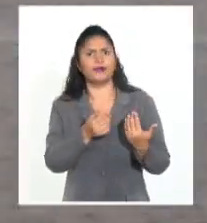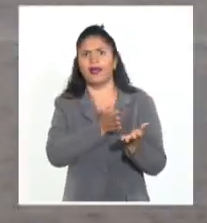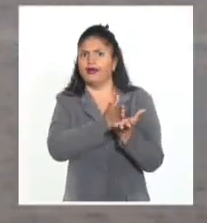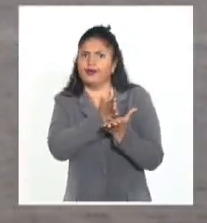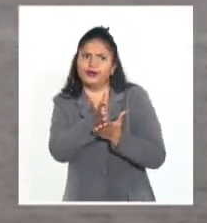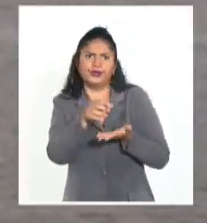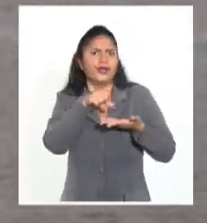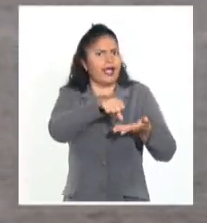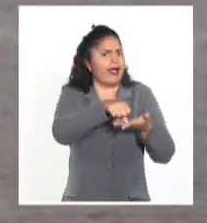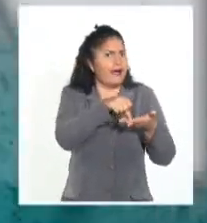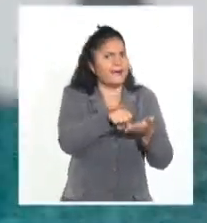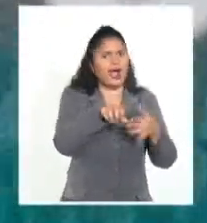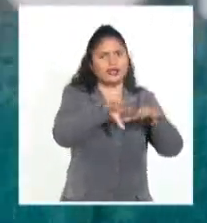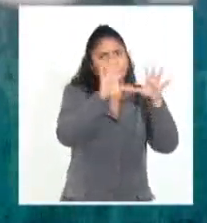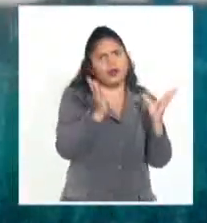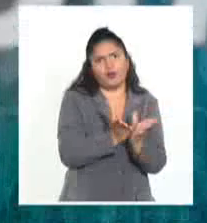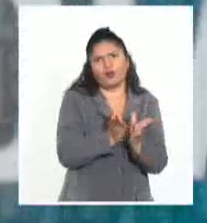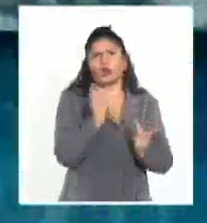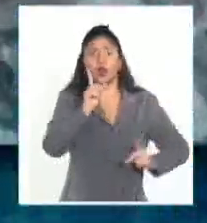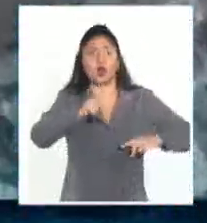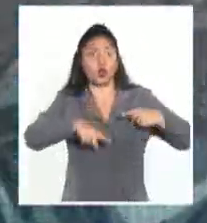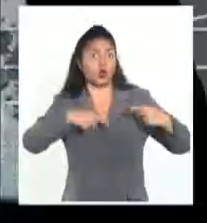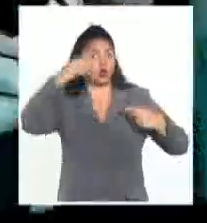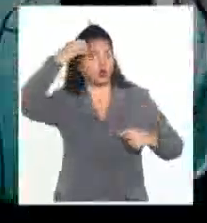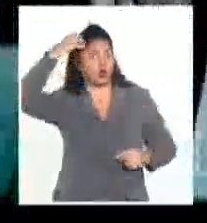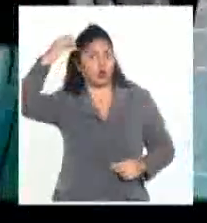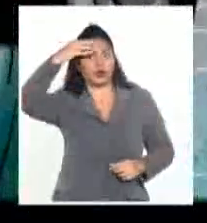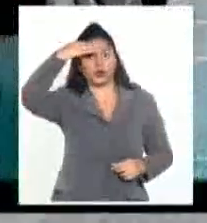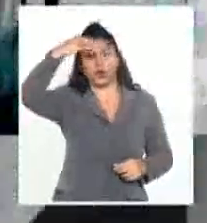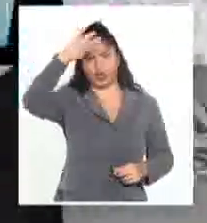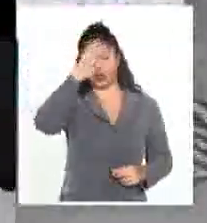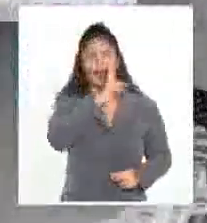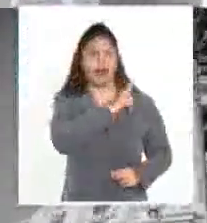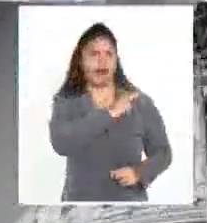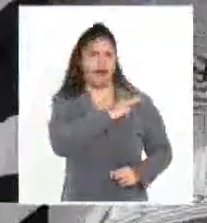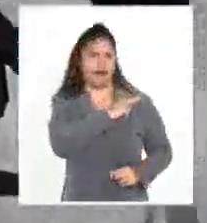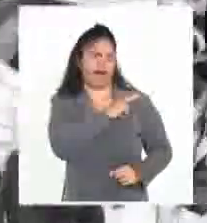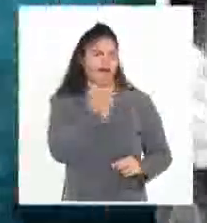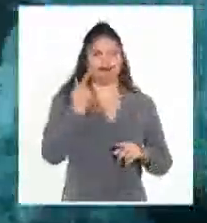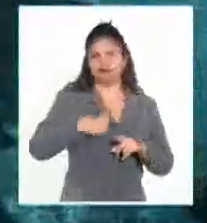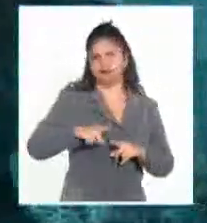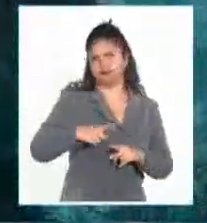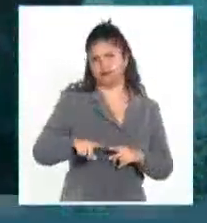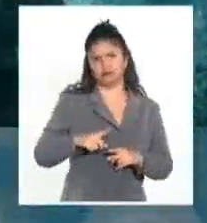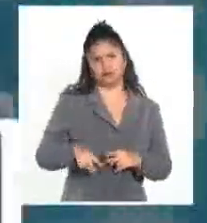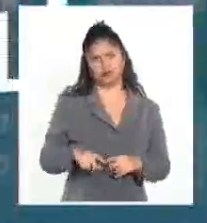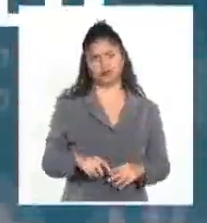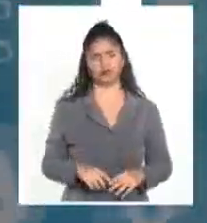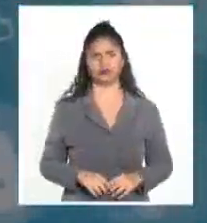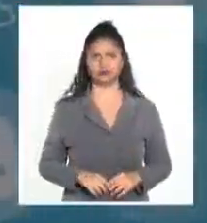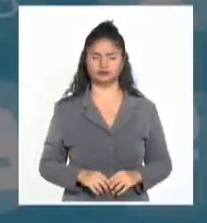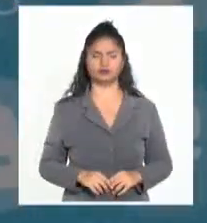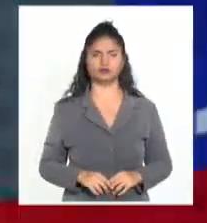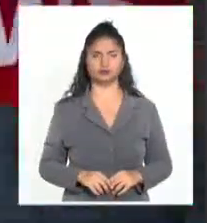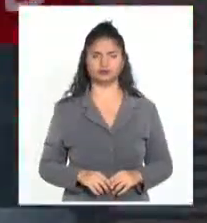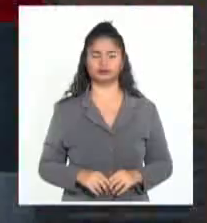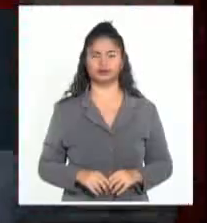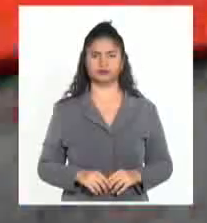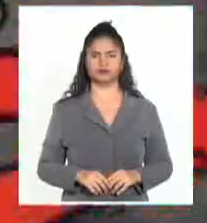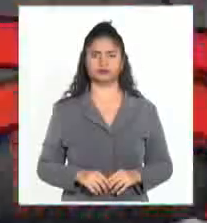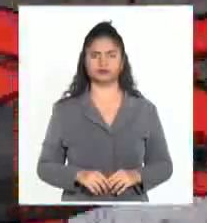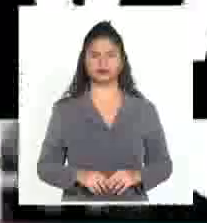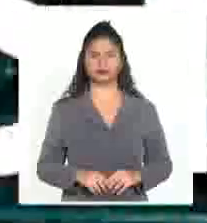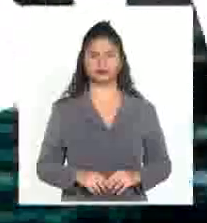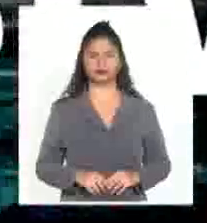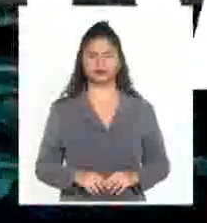difamatorias internacionales contra el gobierno, sus dirigentes y pilares fundamentales de la revolución. Sin escrúpulos, la Casa Blanca trató